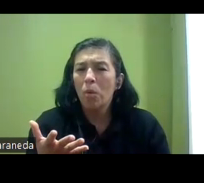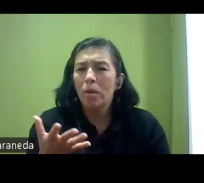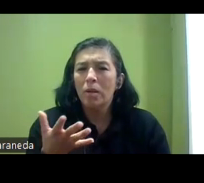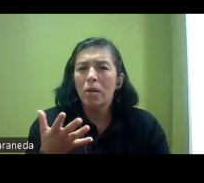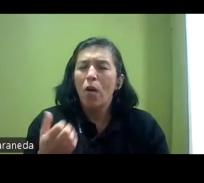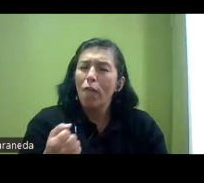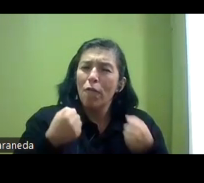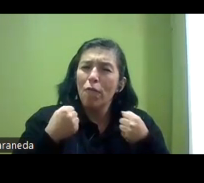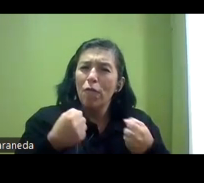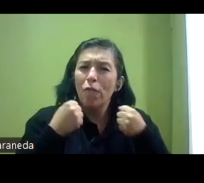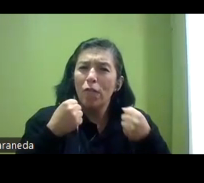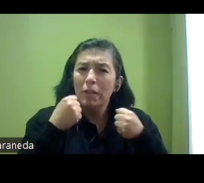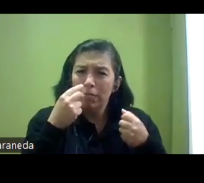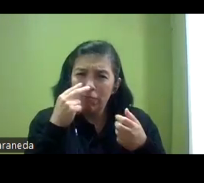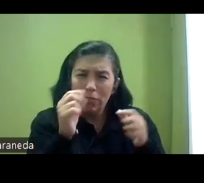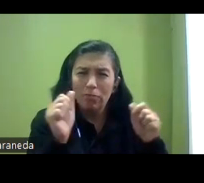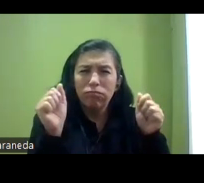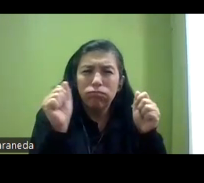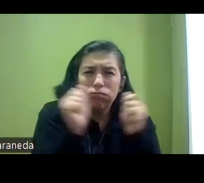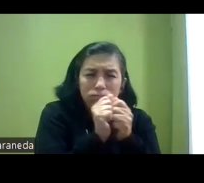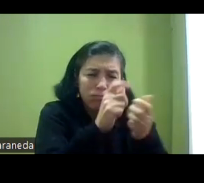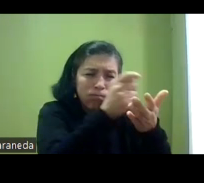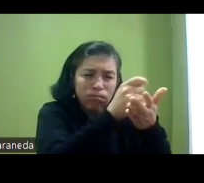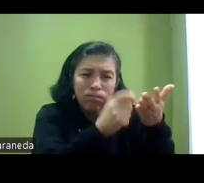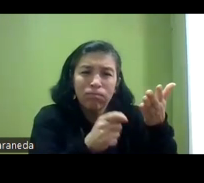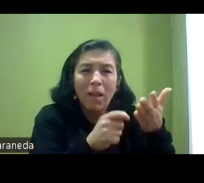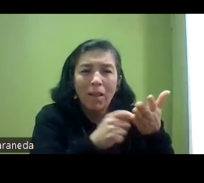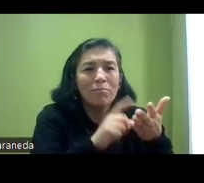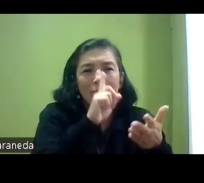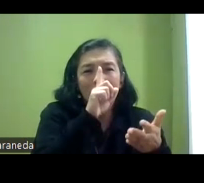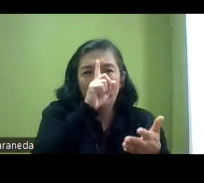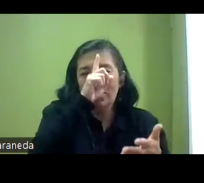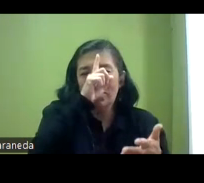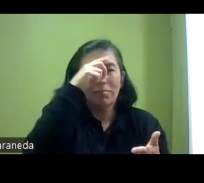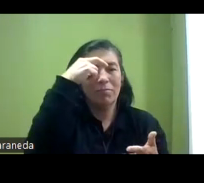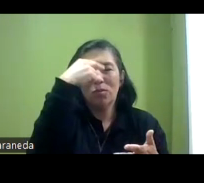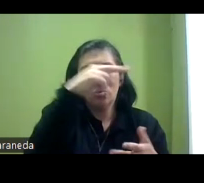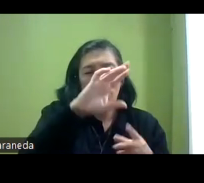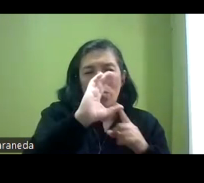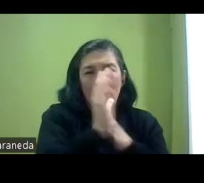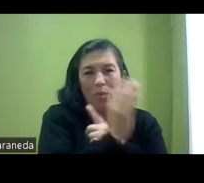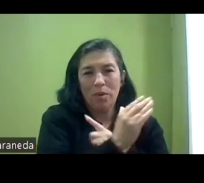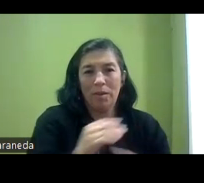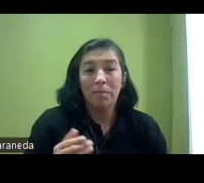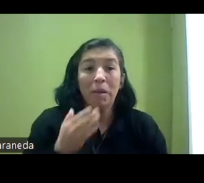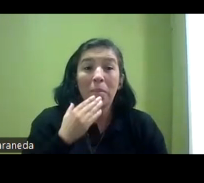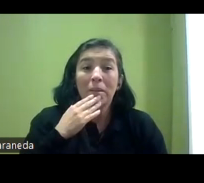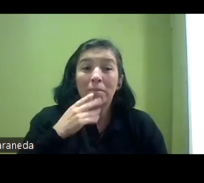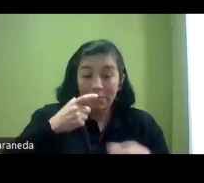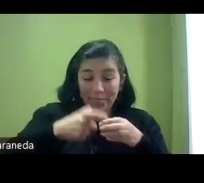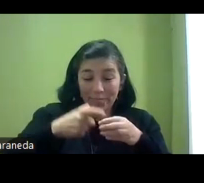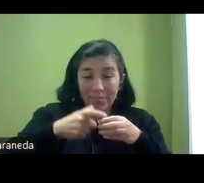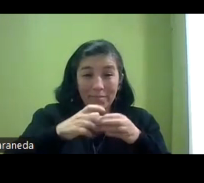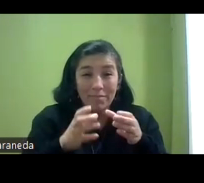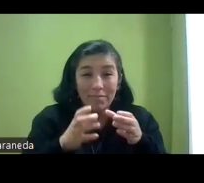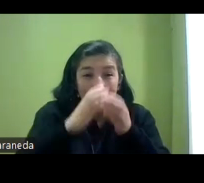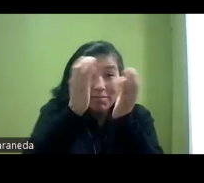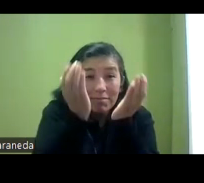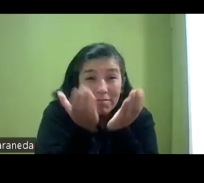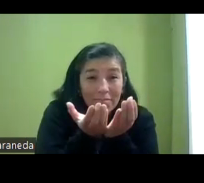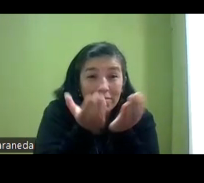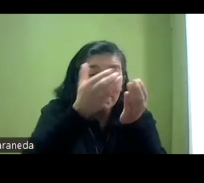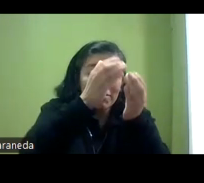densos, tan abigarrados, típicos de esta cultura. La cerámica es más o menos la